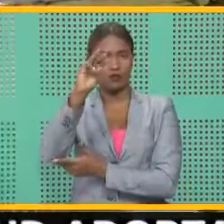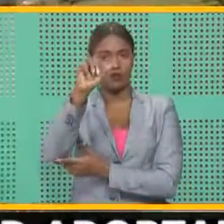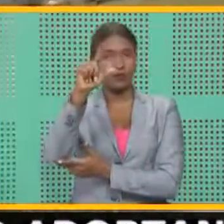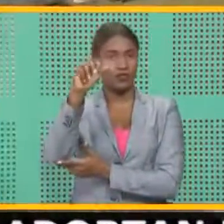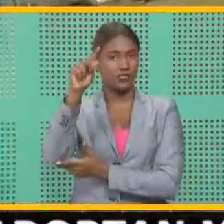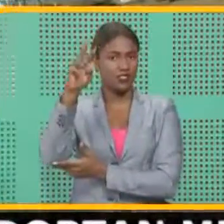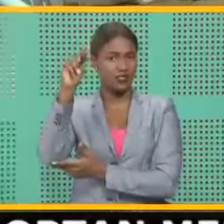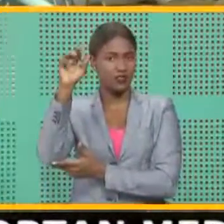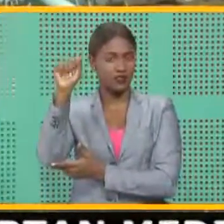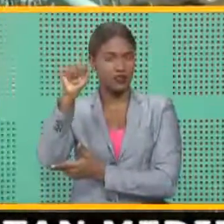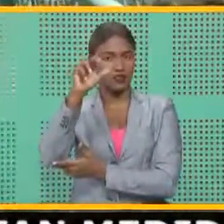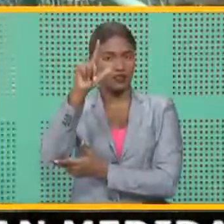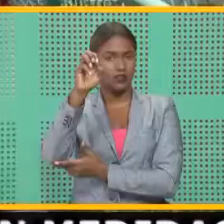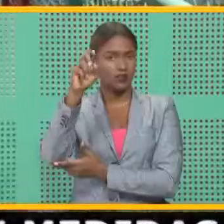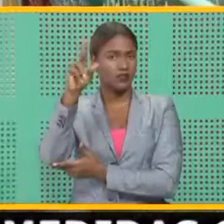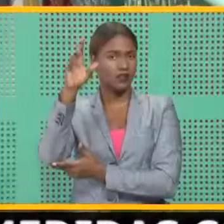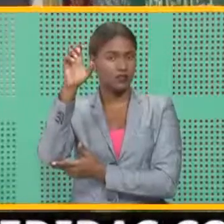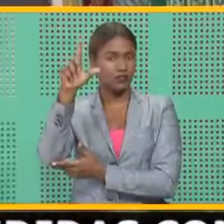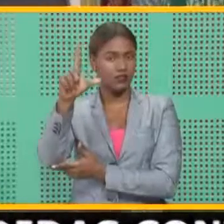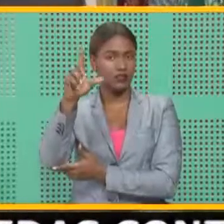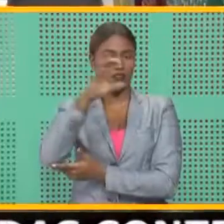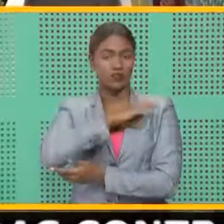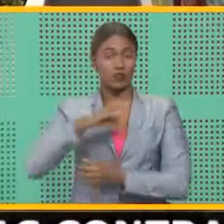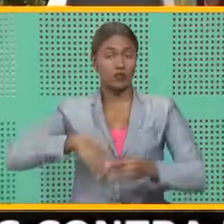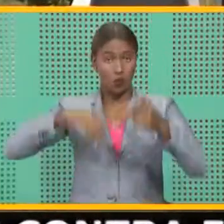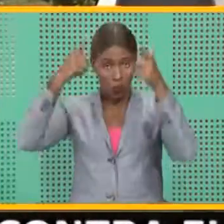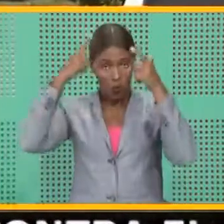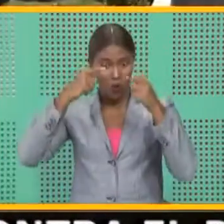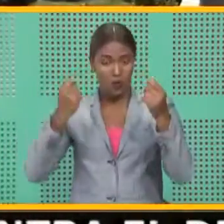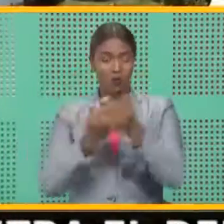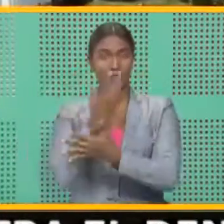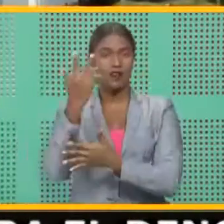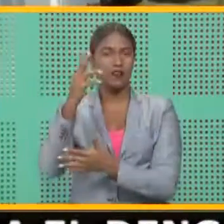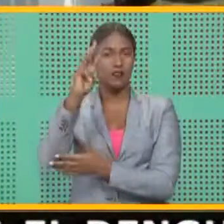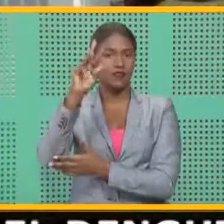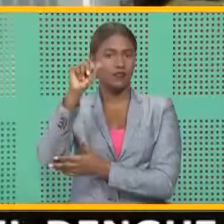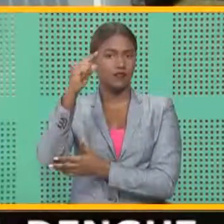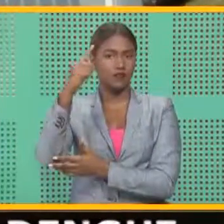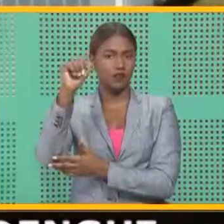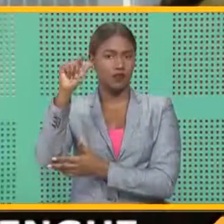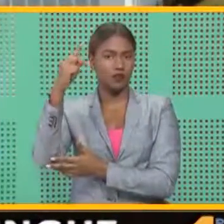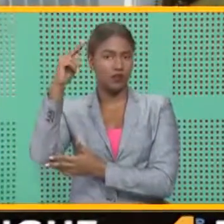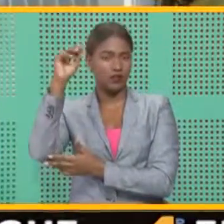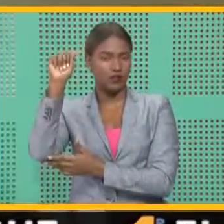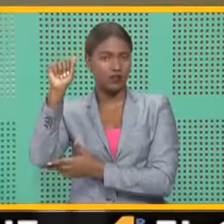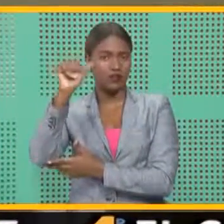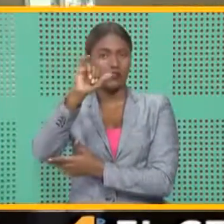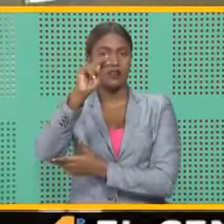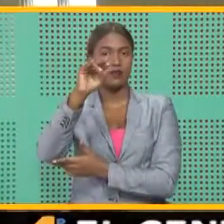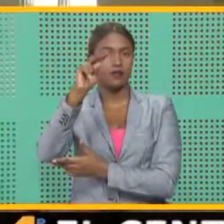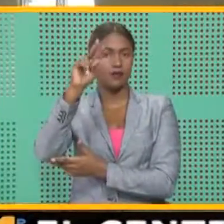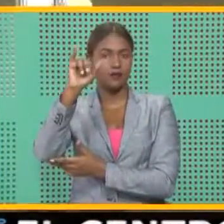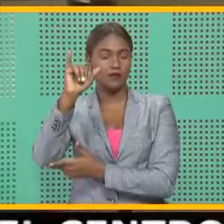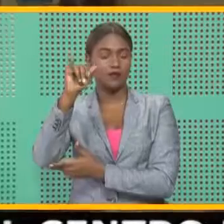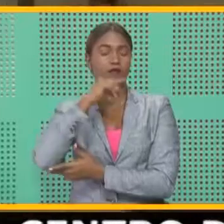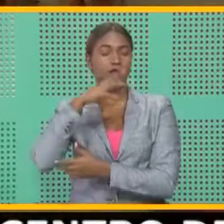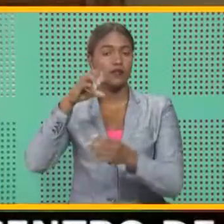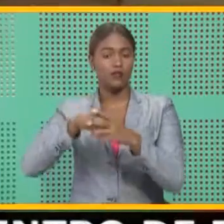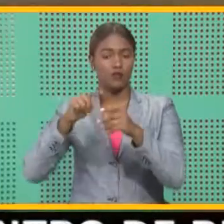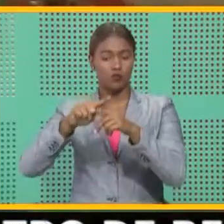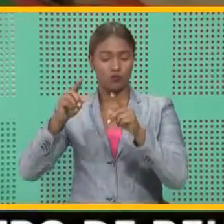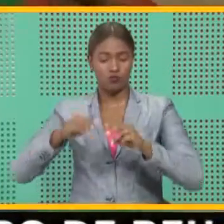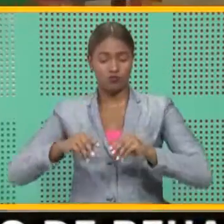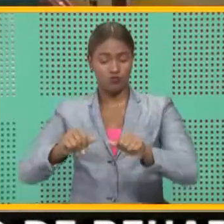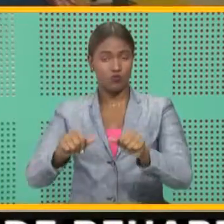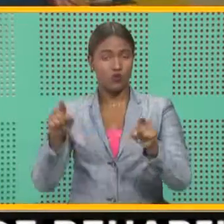Malvinas, Laurel, La Cañita, Cristo Rey, Las Flores, Villa Vallaguana, Proyecto INVI, Pilán, Concito, Los